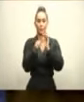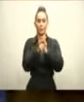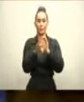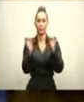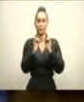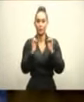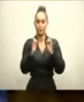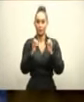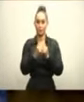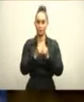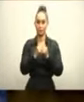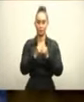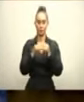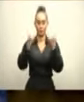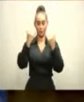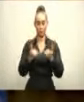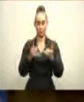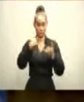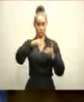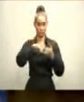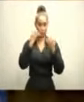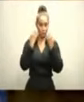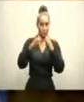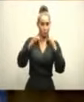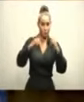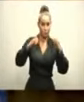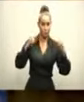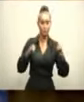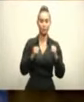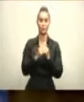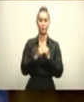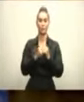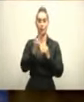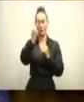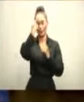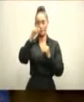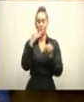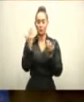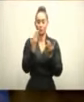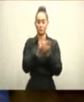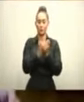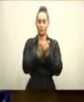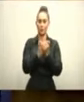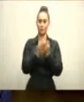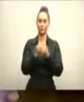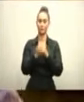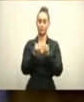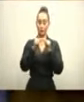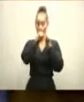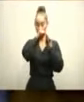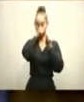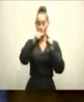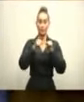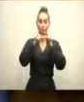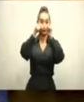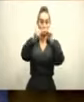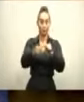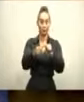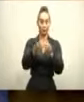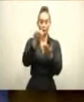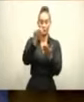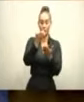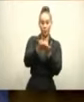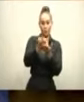esfuerzo que estamos haciendo es duro, pero es satisfactorio, porque mantenemos los principios de estabilidad macroeconómica,